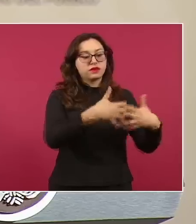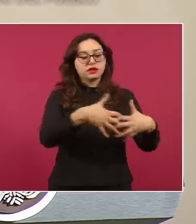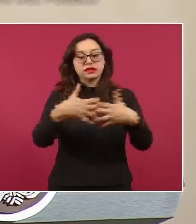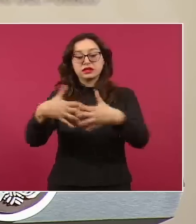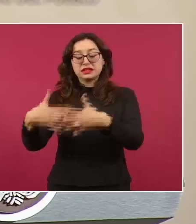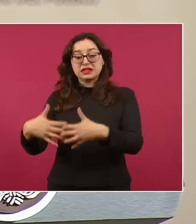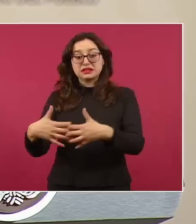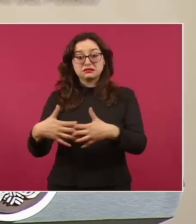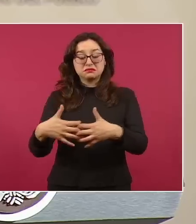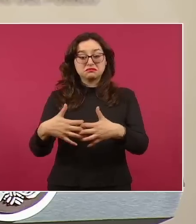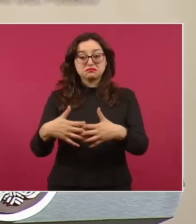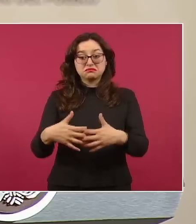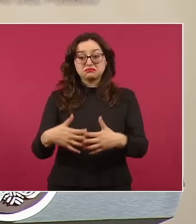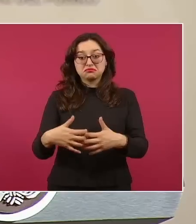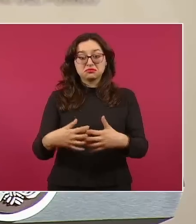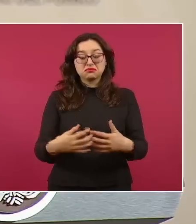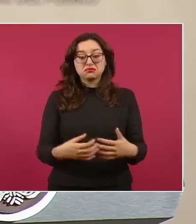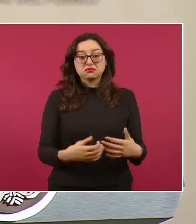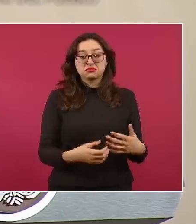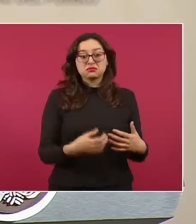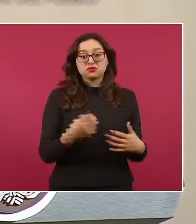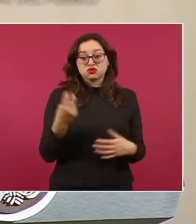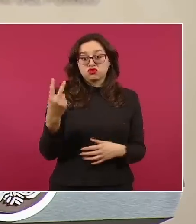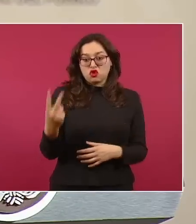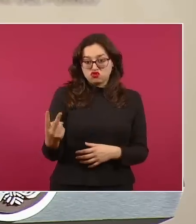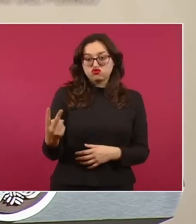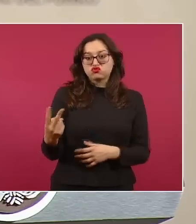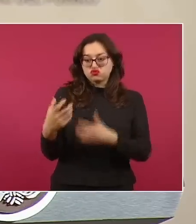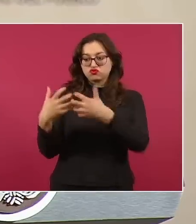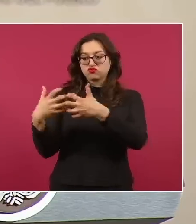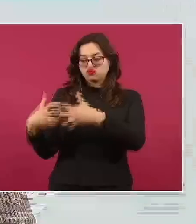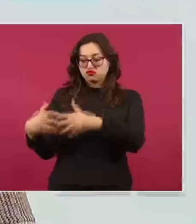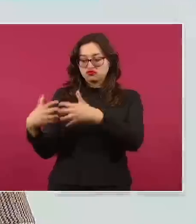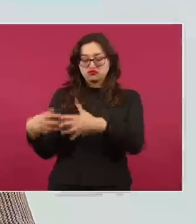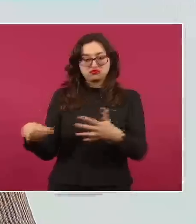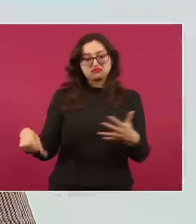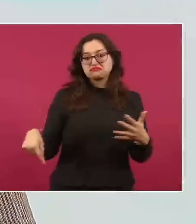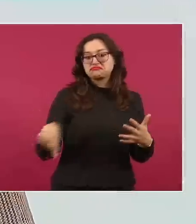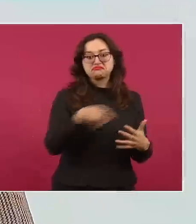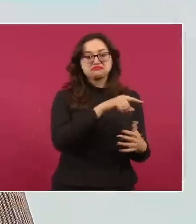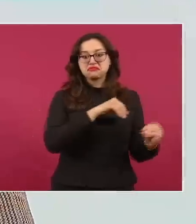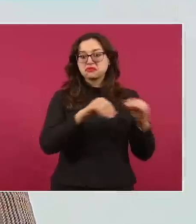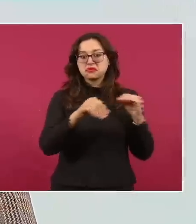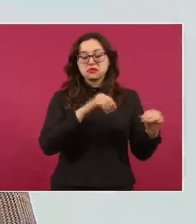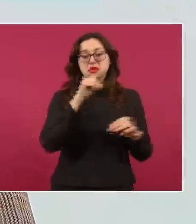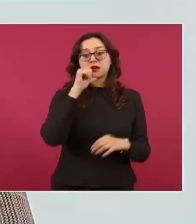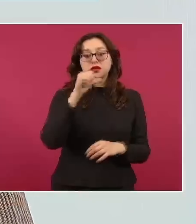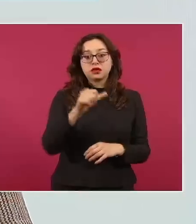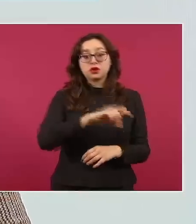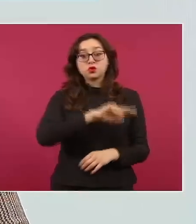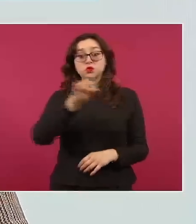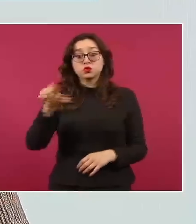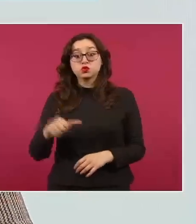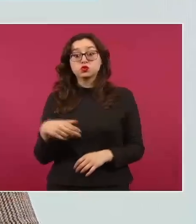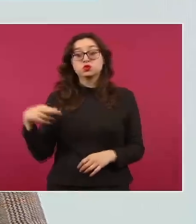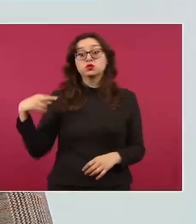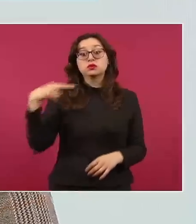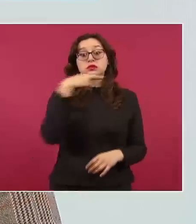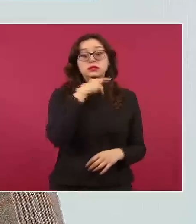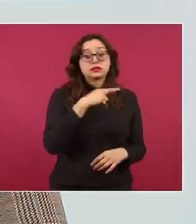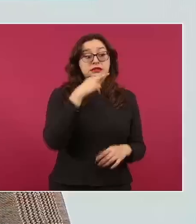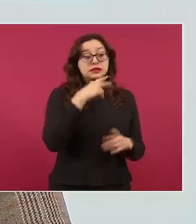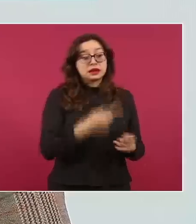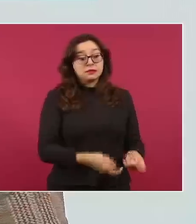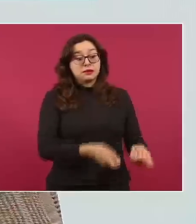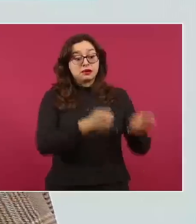abril del 2019 ya teníamos nosotros operando las 6 refinerías, incluso Tula y Minatitlán, con